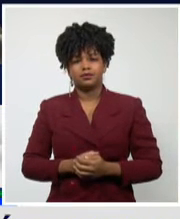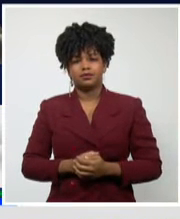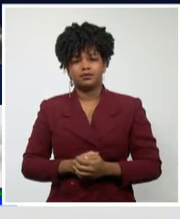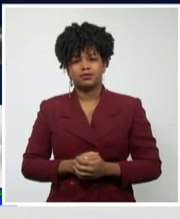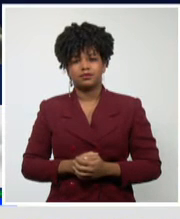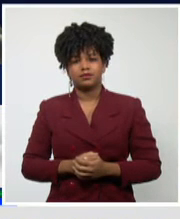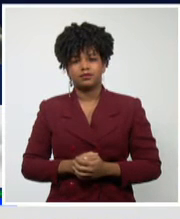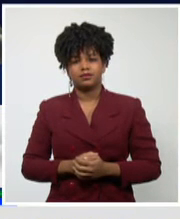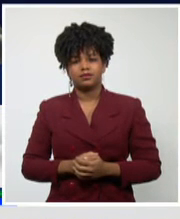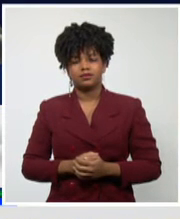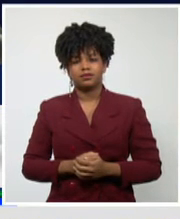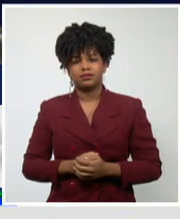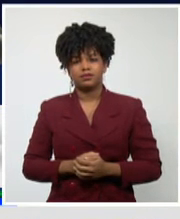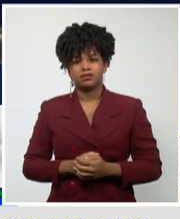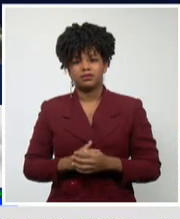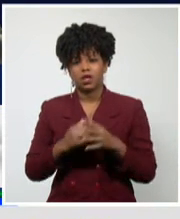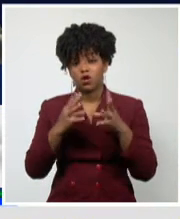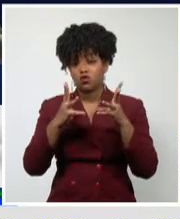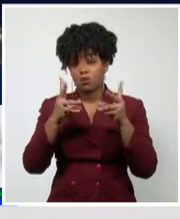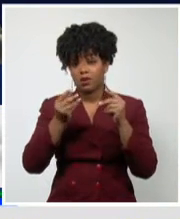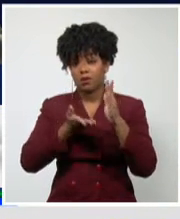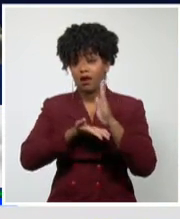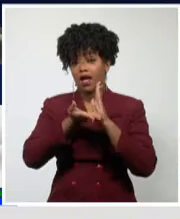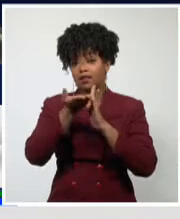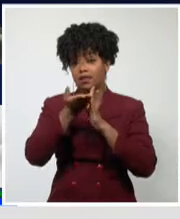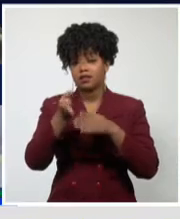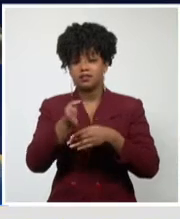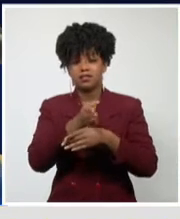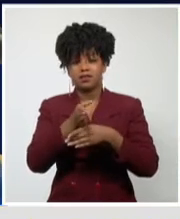Este número de altas representan el